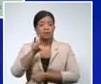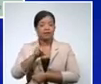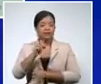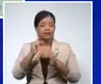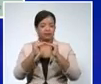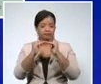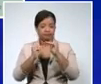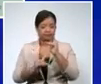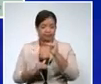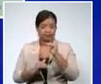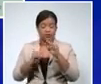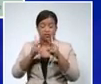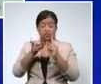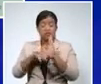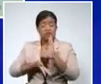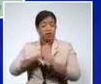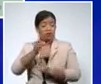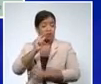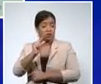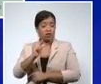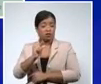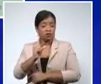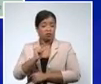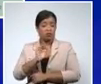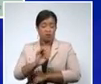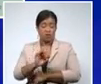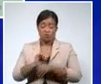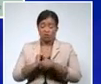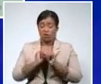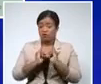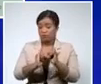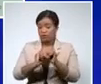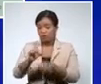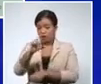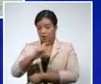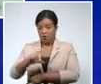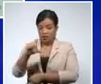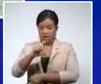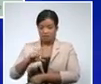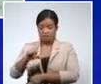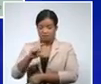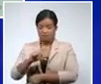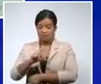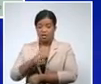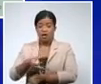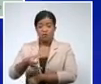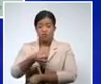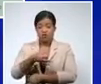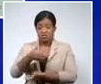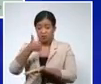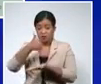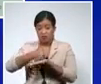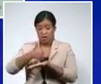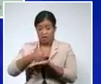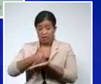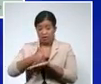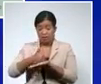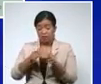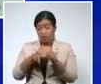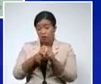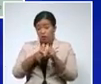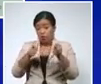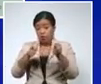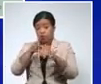muy elevada para el comportamiento que había tenido Camagüey. Municipio cabecera con el mayor número,